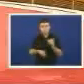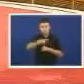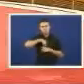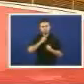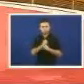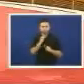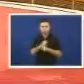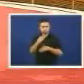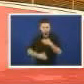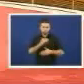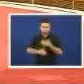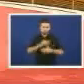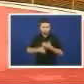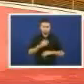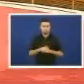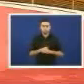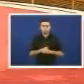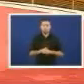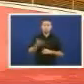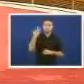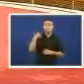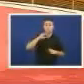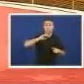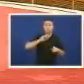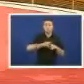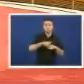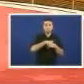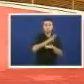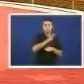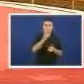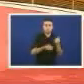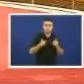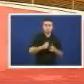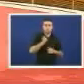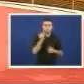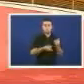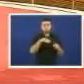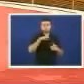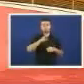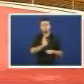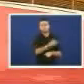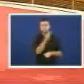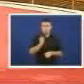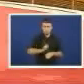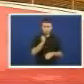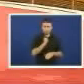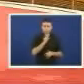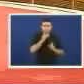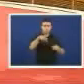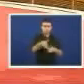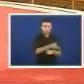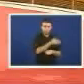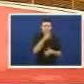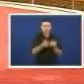unha oportunidade que cando gobernou o Partido Popular deixou pasar unha oportunidade que agora desde a oposición non